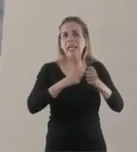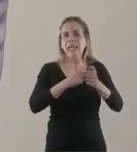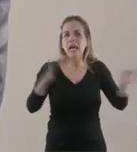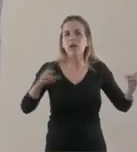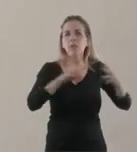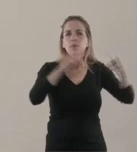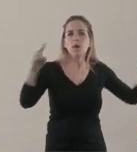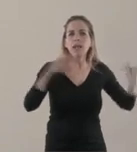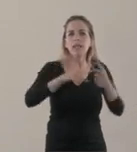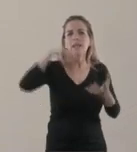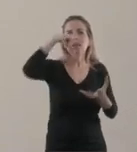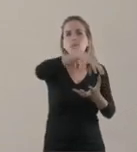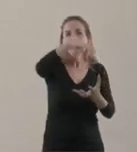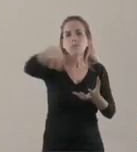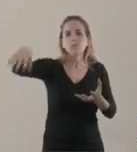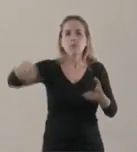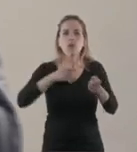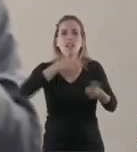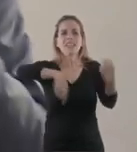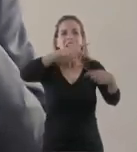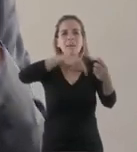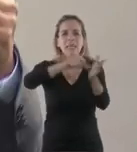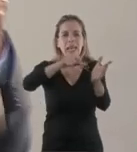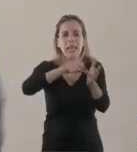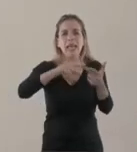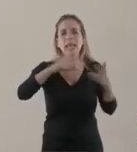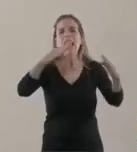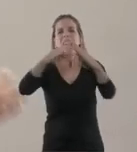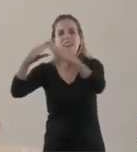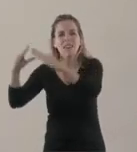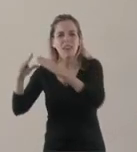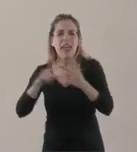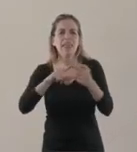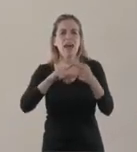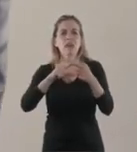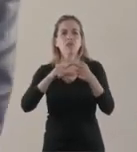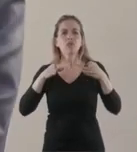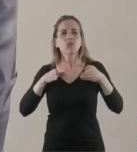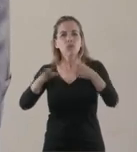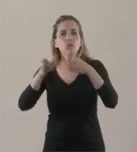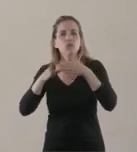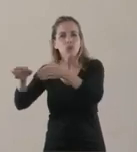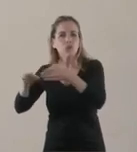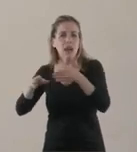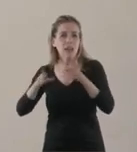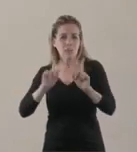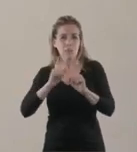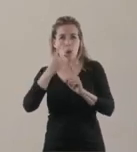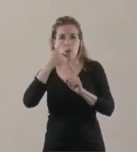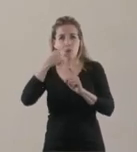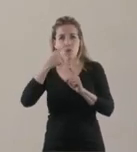documentación viviendas rutas en toda la argentina del último día